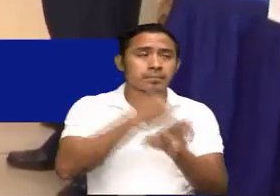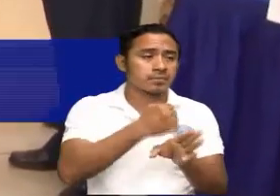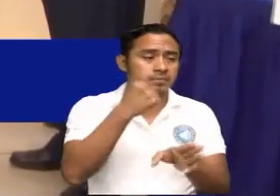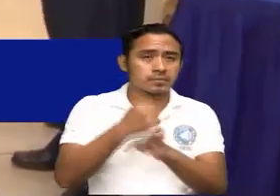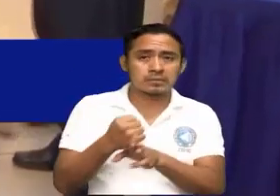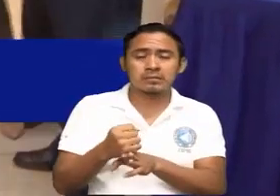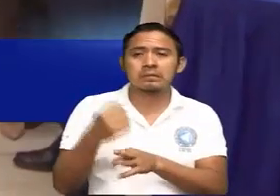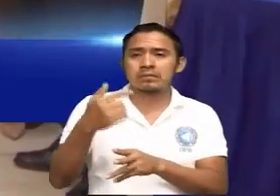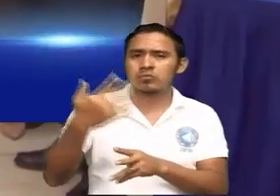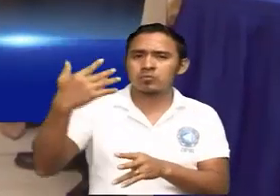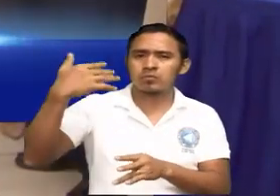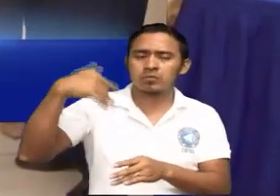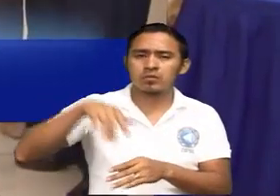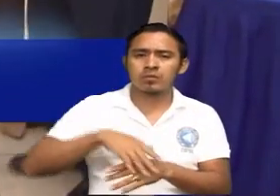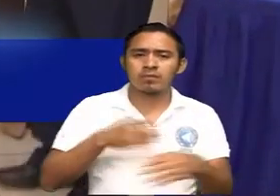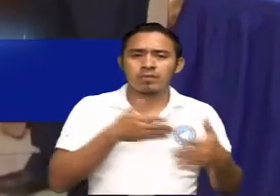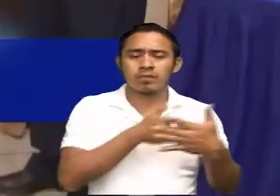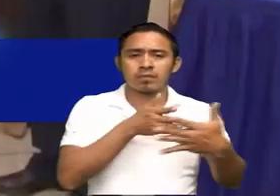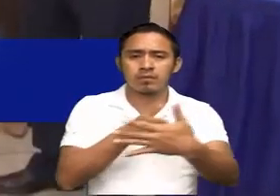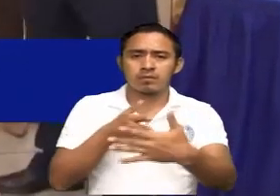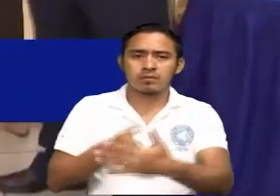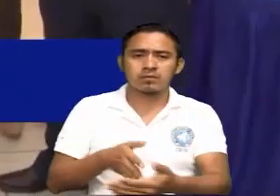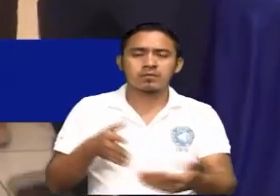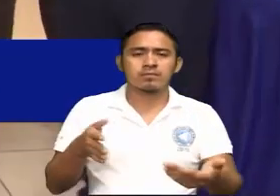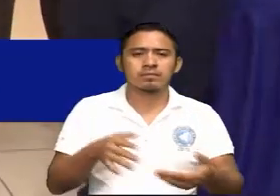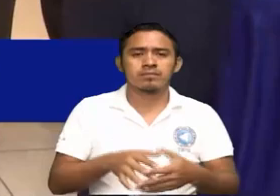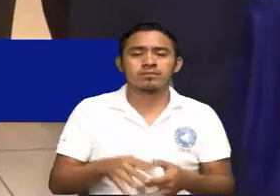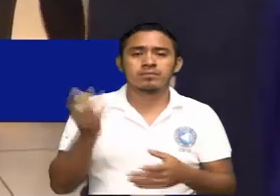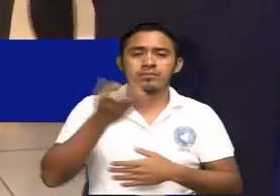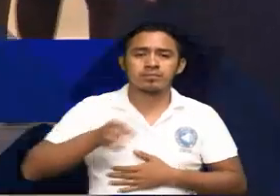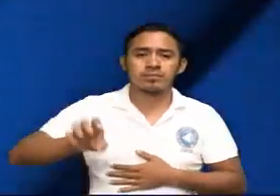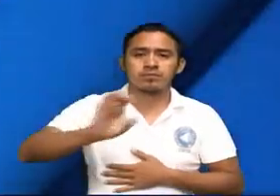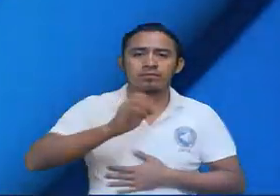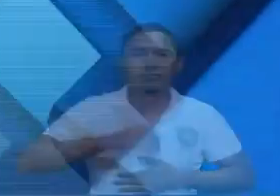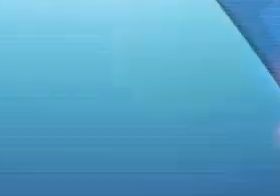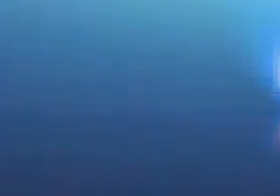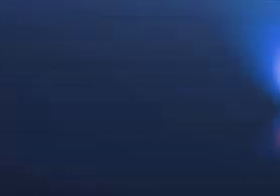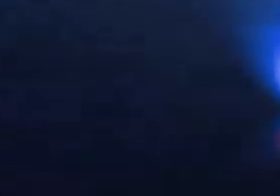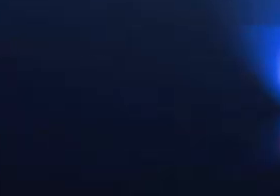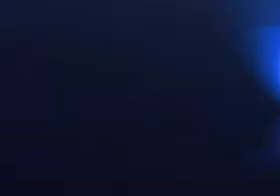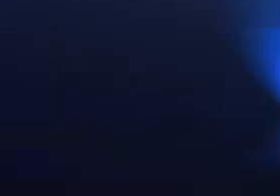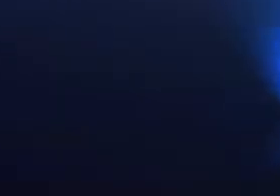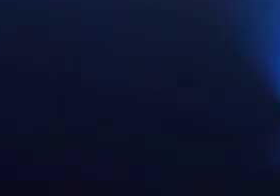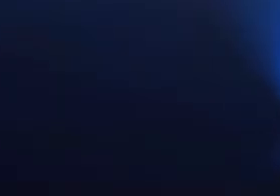que sembraron el terror en los tranques de la muerte en Carazo.